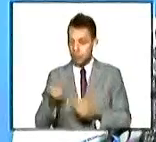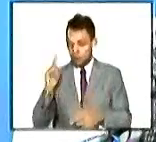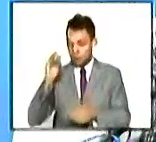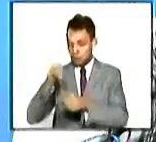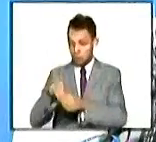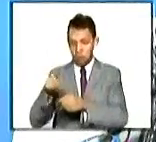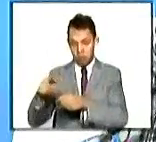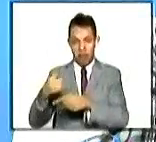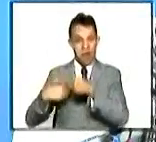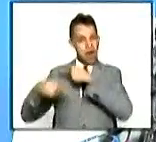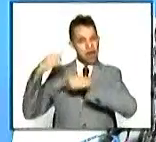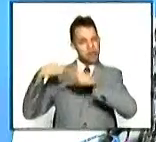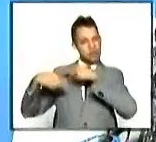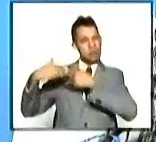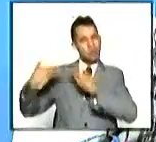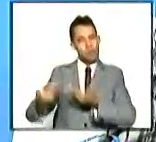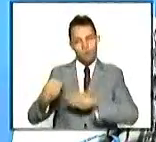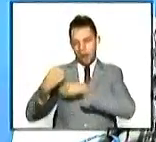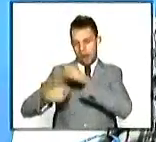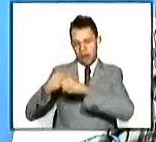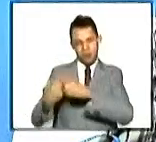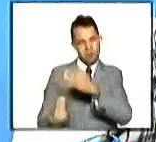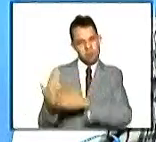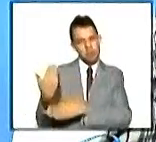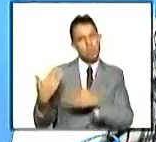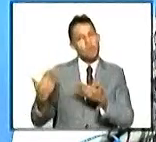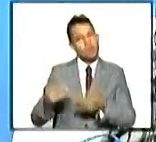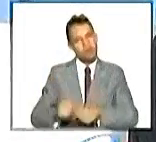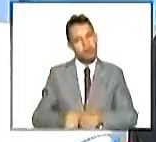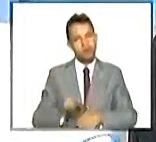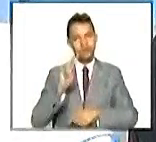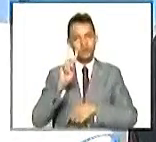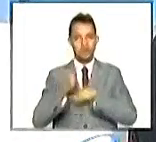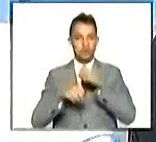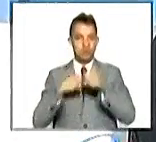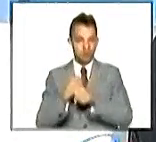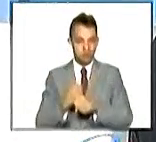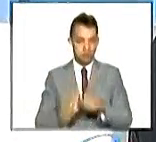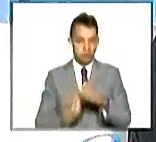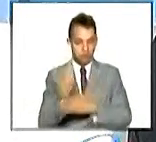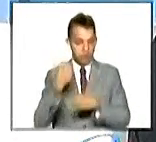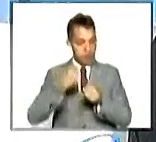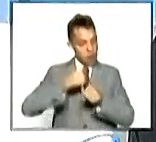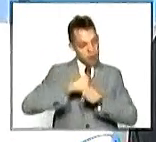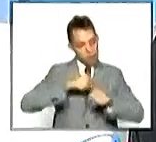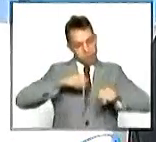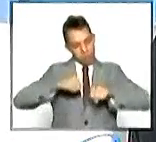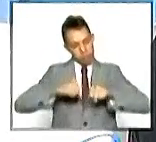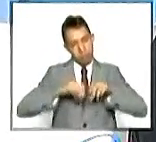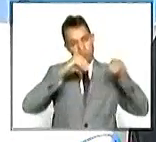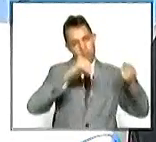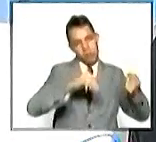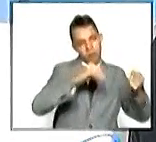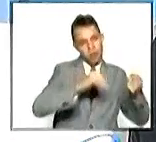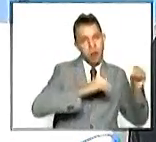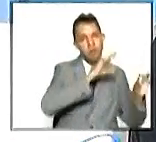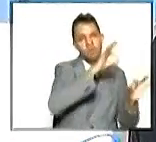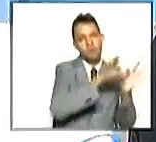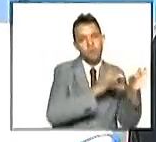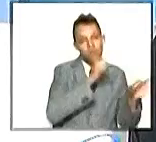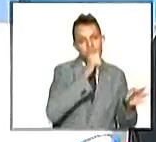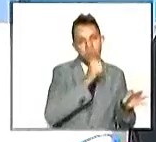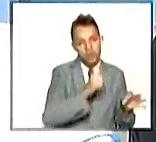a la historia un poquito, ¿tiene cuánto tiempo de creada? 2 años y medio. Y en este periodo hemos desarrollado actividades